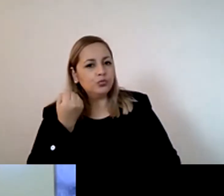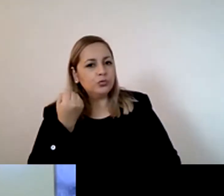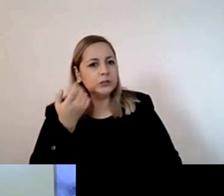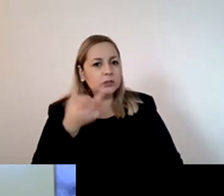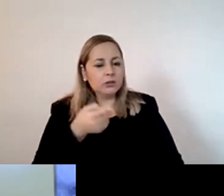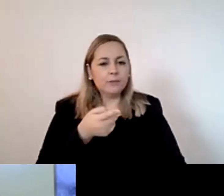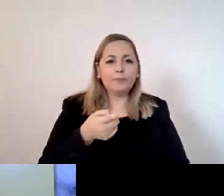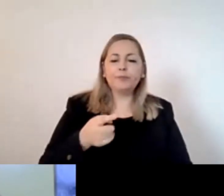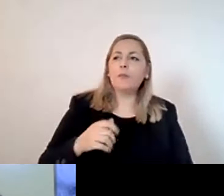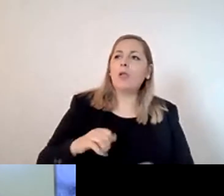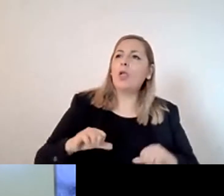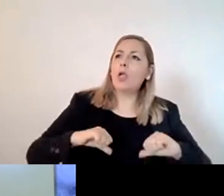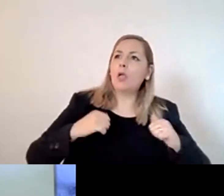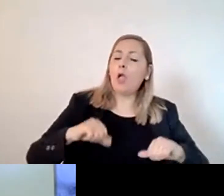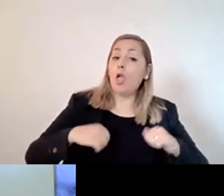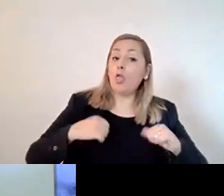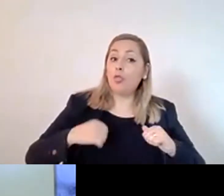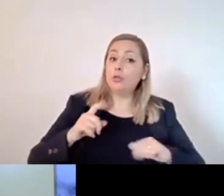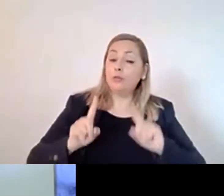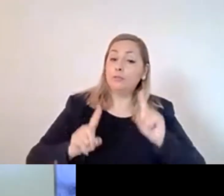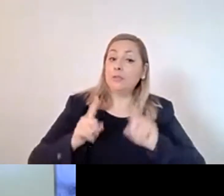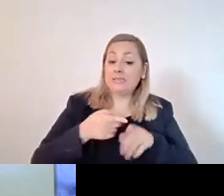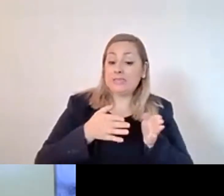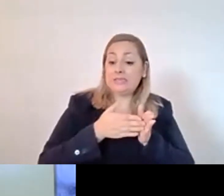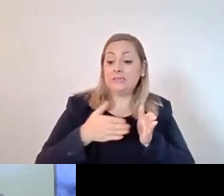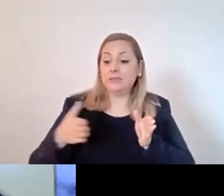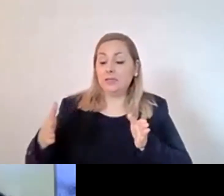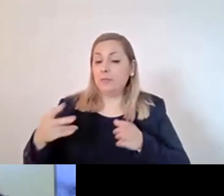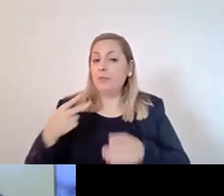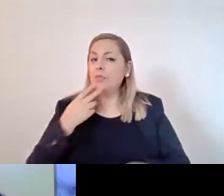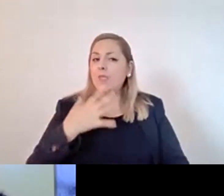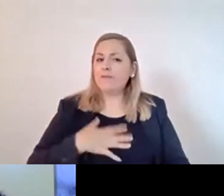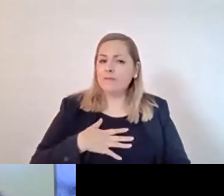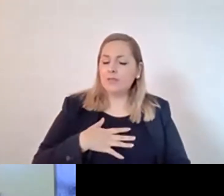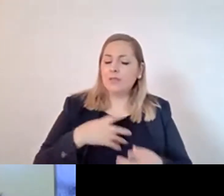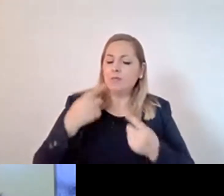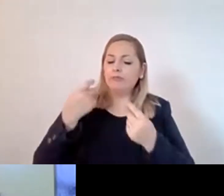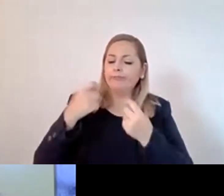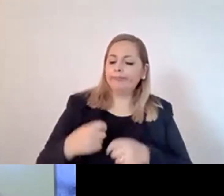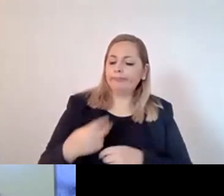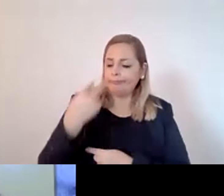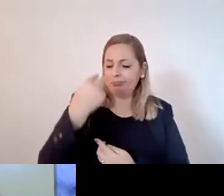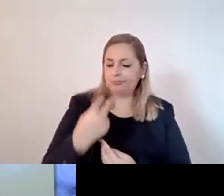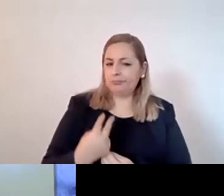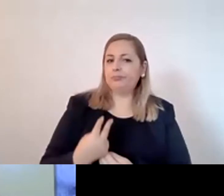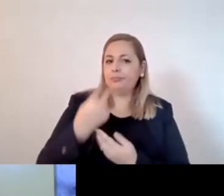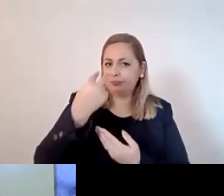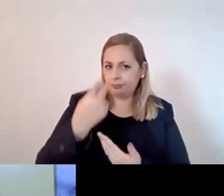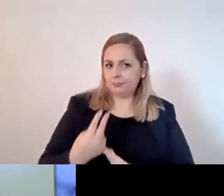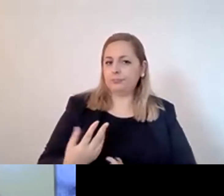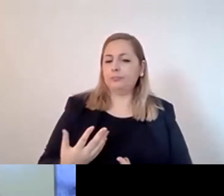El adolescente en algún periodo de su existencia se evalúa a sí mismo